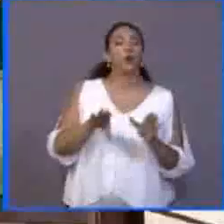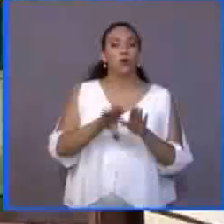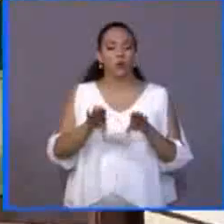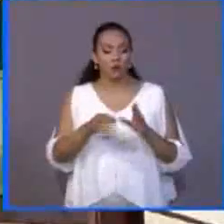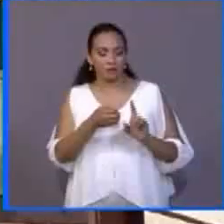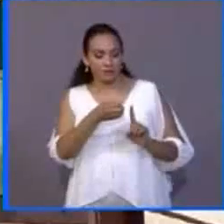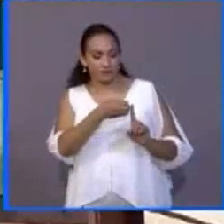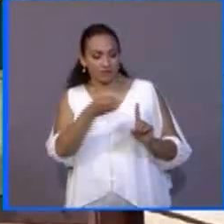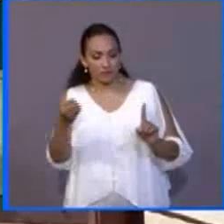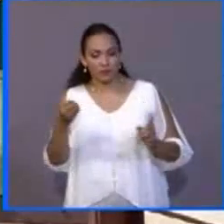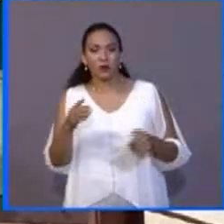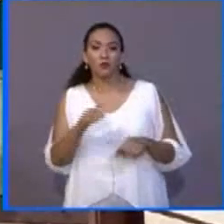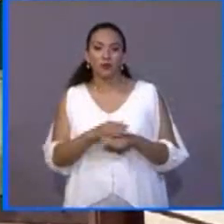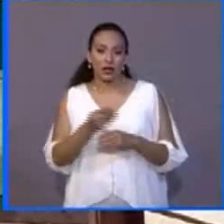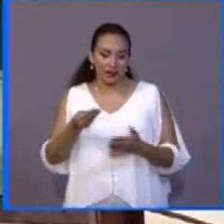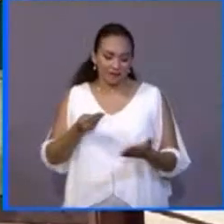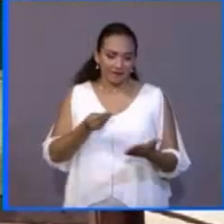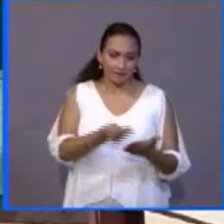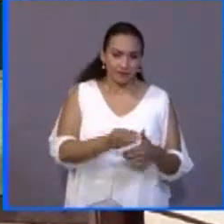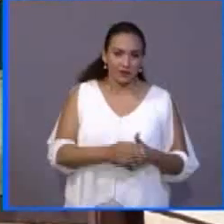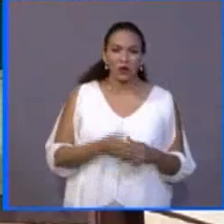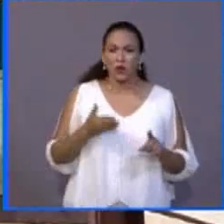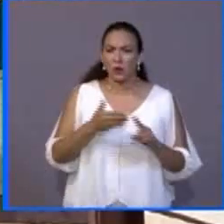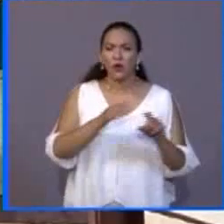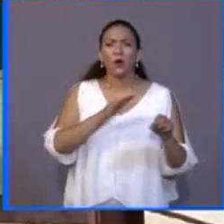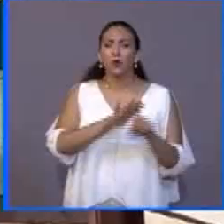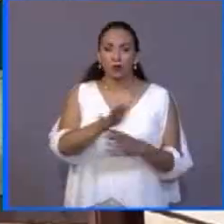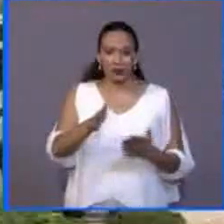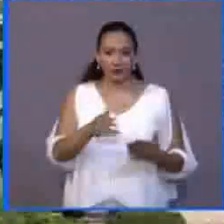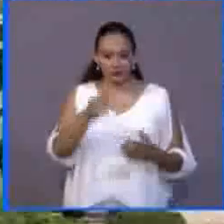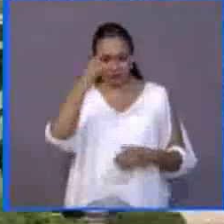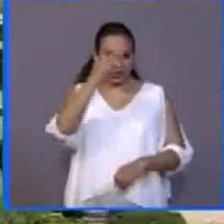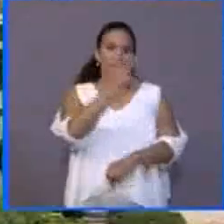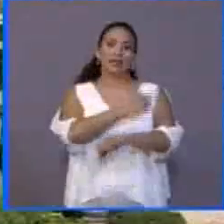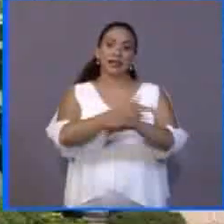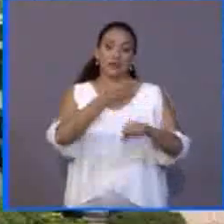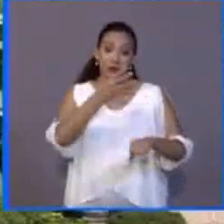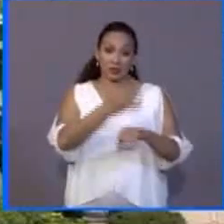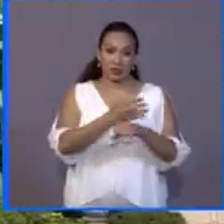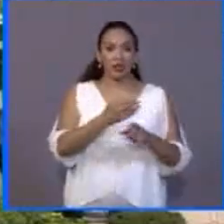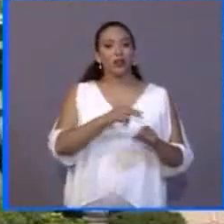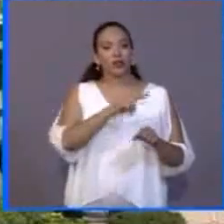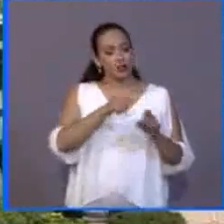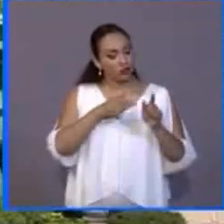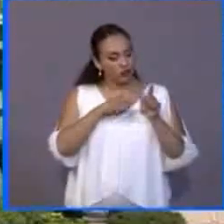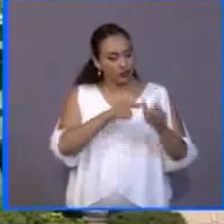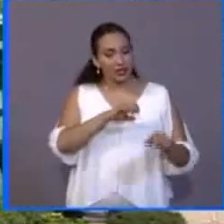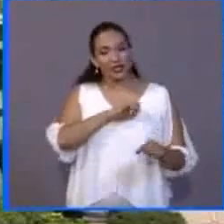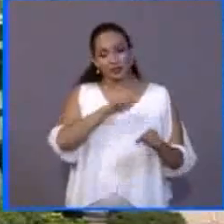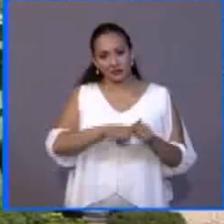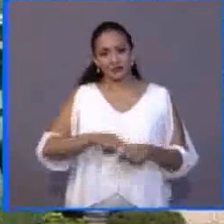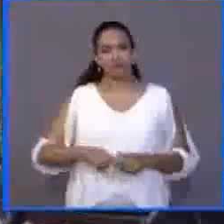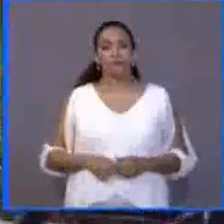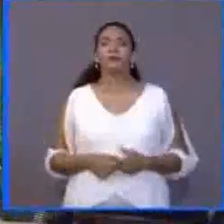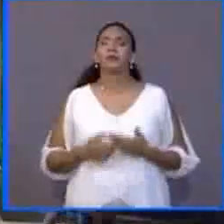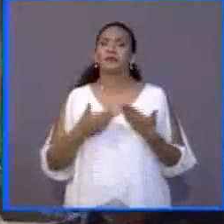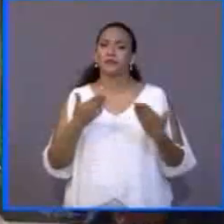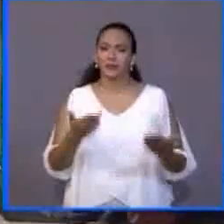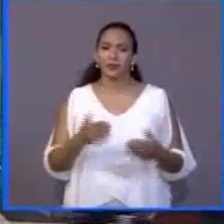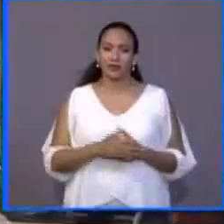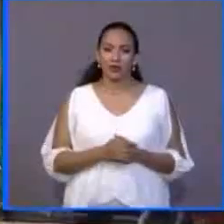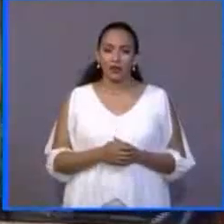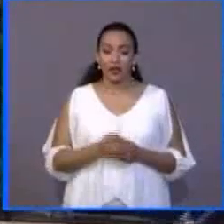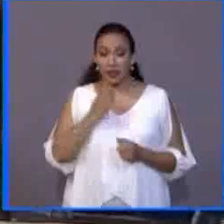a la emisión del decreto impugnado, con el fin de mantener el procedimiento sancionador ordinario y especial. En este asunto, el